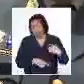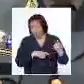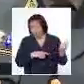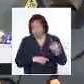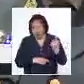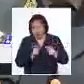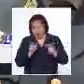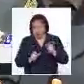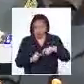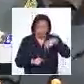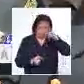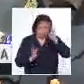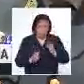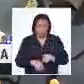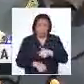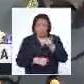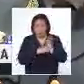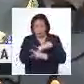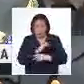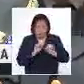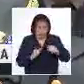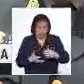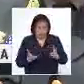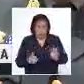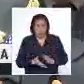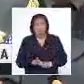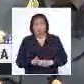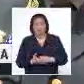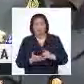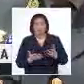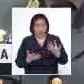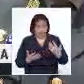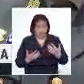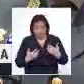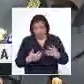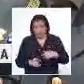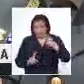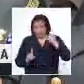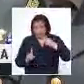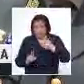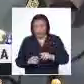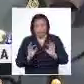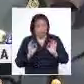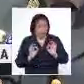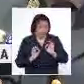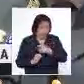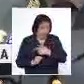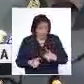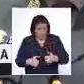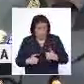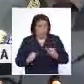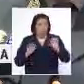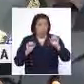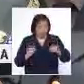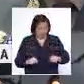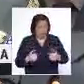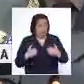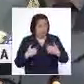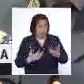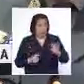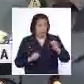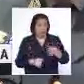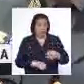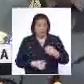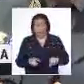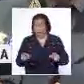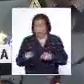ciudadanos peruanos y extranjeros que de una u otra manera tienen alguna amenaza o algún riesgo, tienen y tendrán siempre